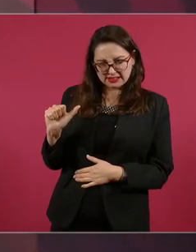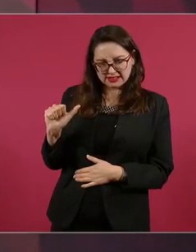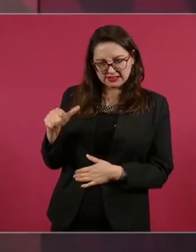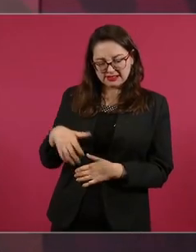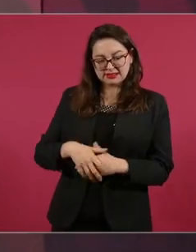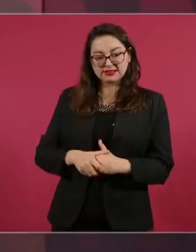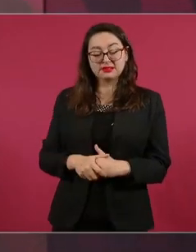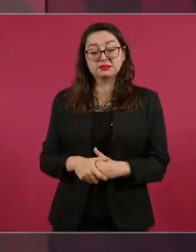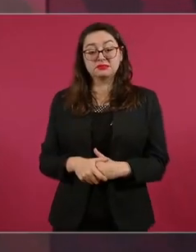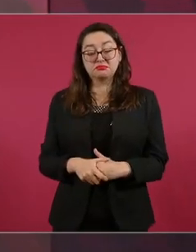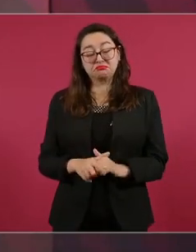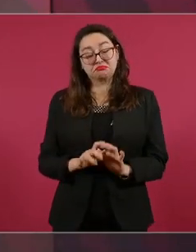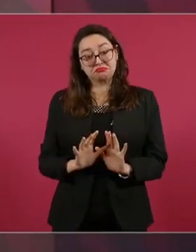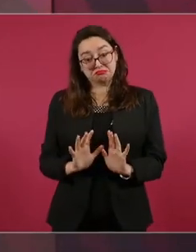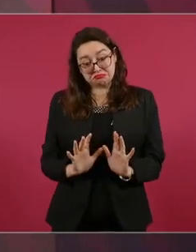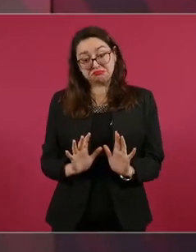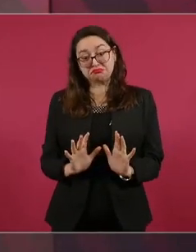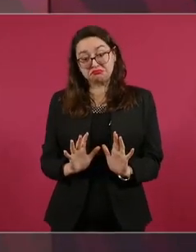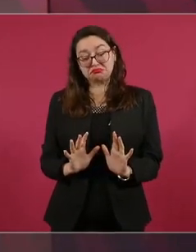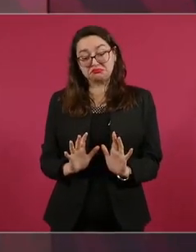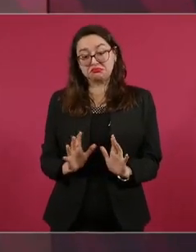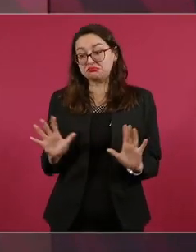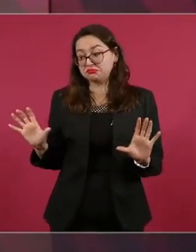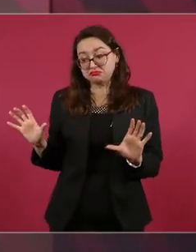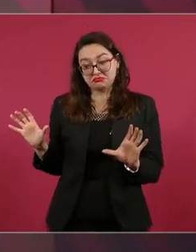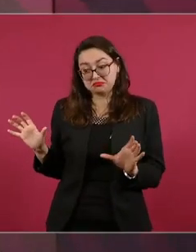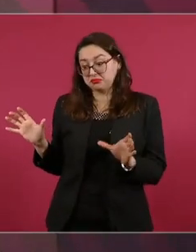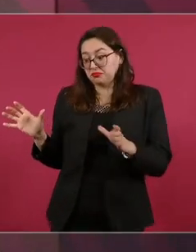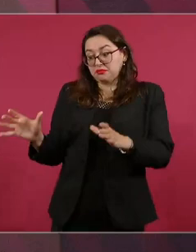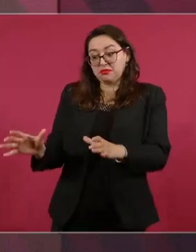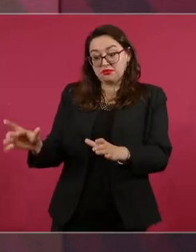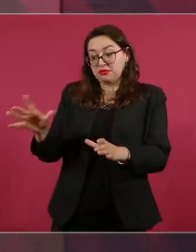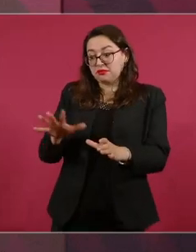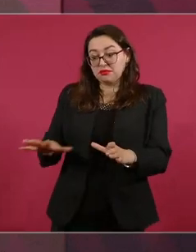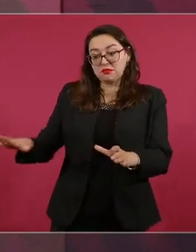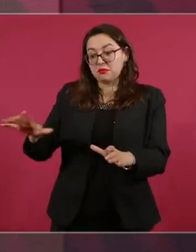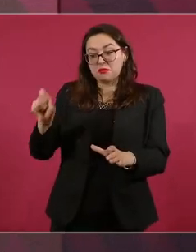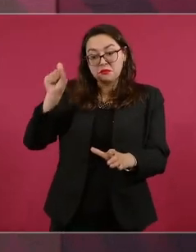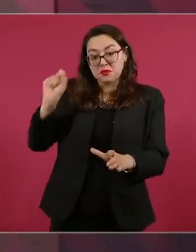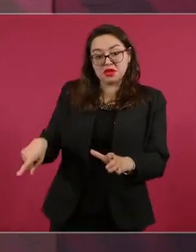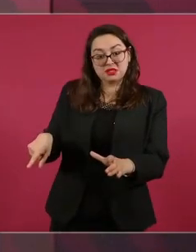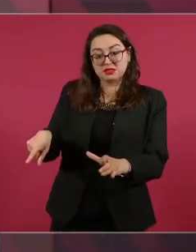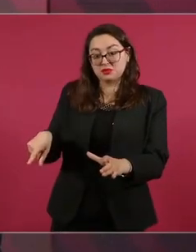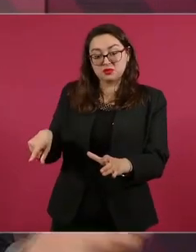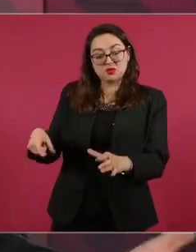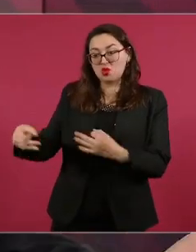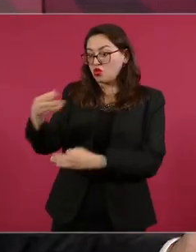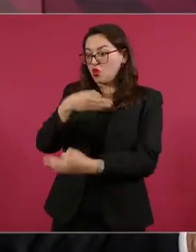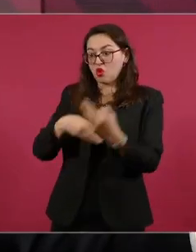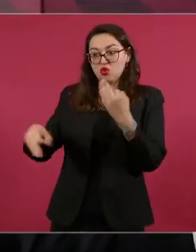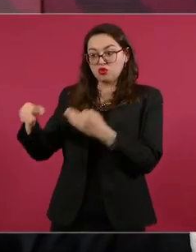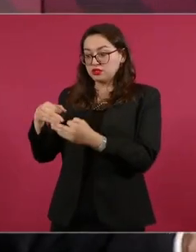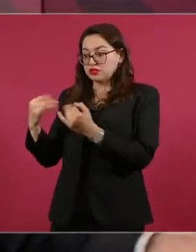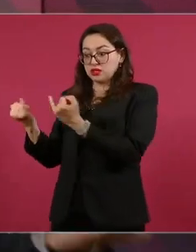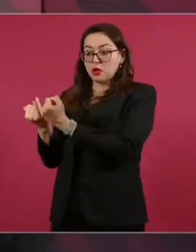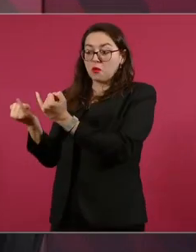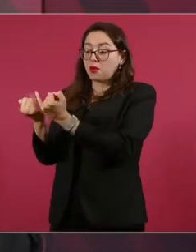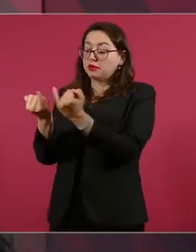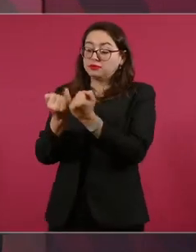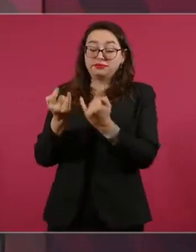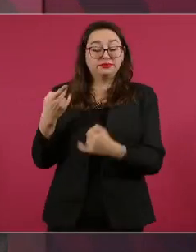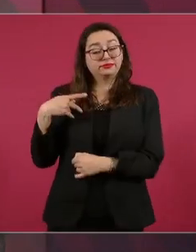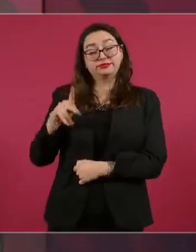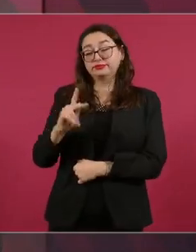Entonces, son parte del bloque conservador, pero hay que seguir